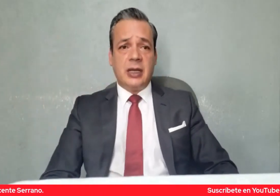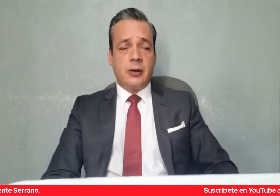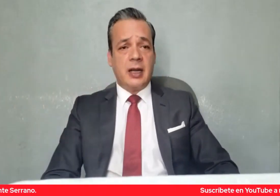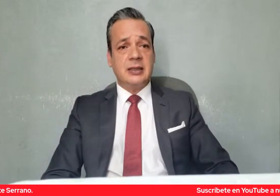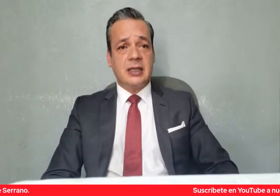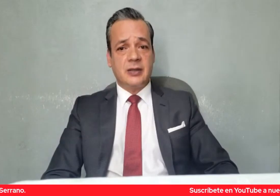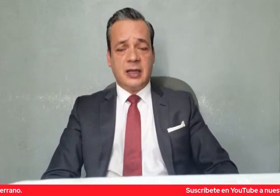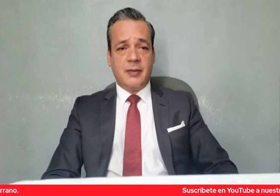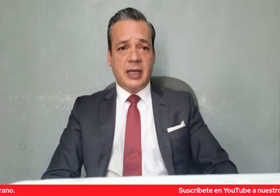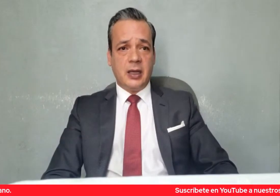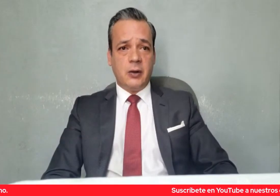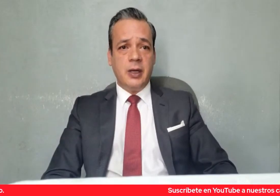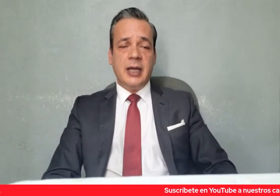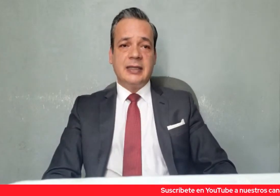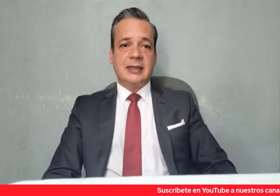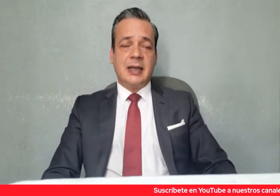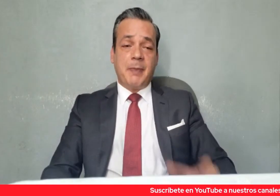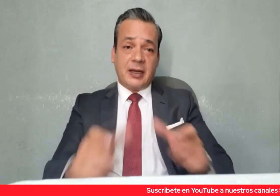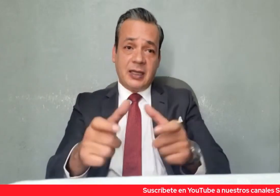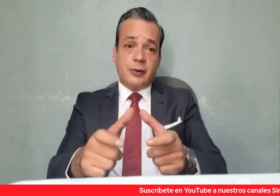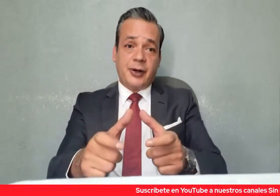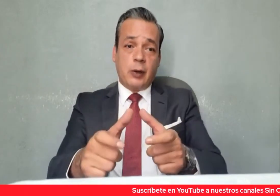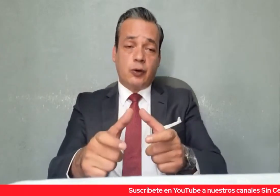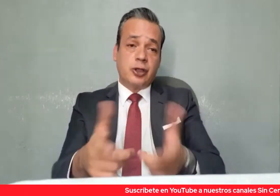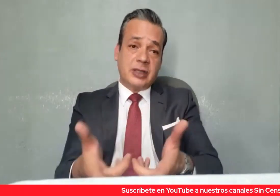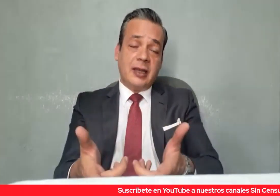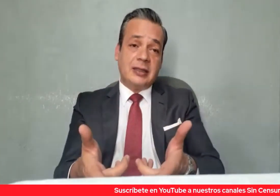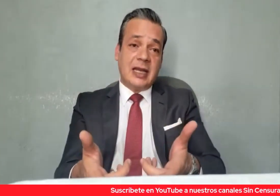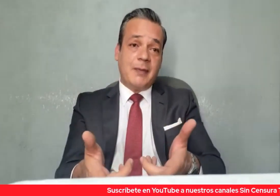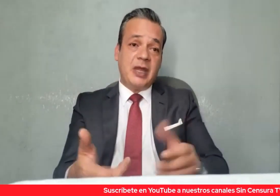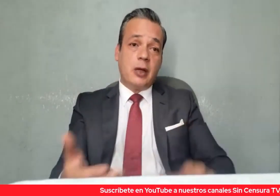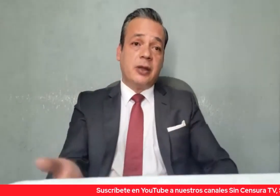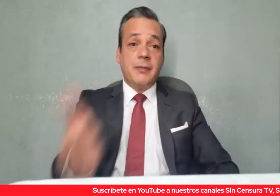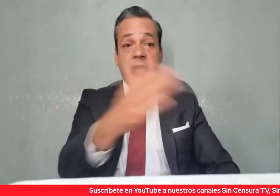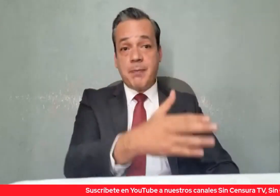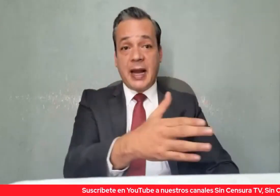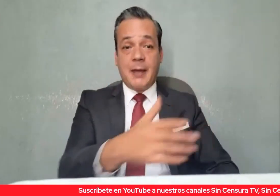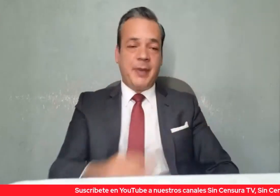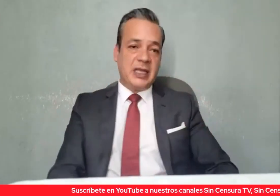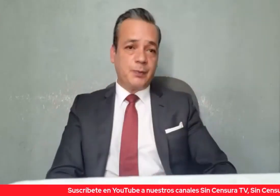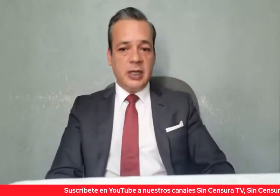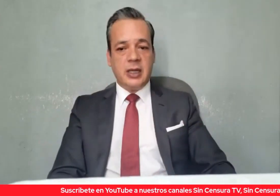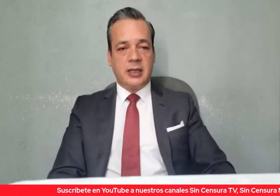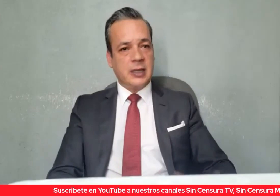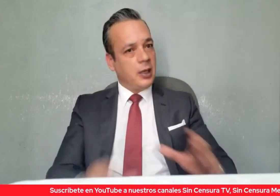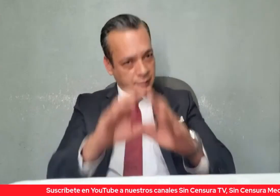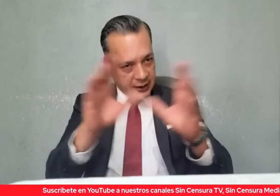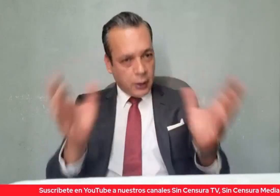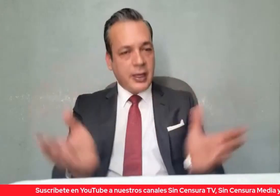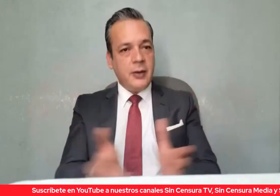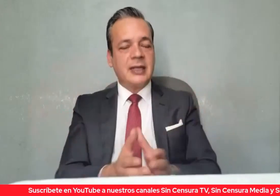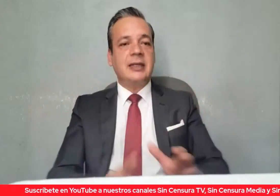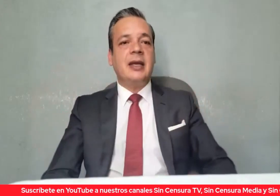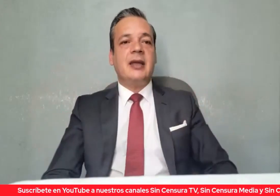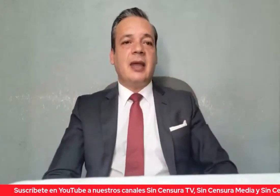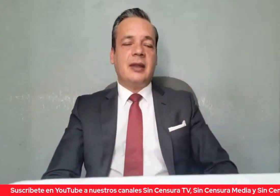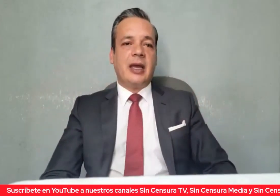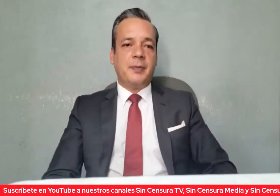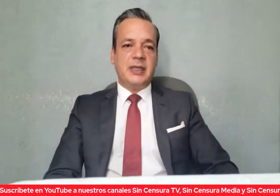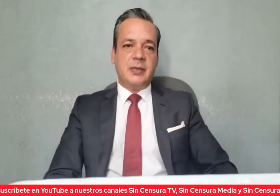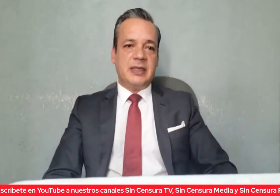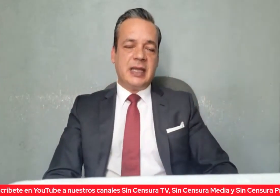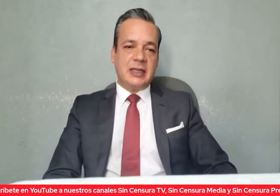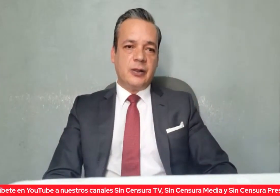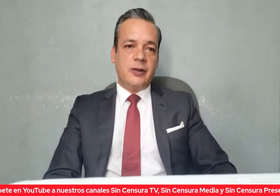en Delitos Electorales de la Ciudad de México, si es que parte de esos recursos se le pidieron también para campañas políticas. Entonces, creo que hay una serie